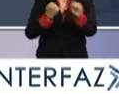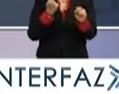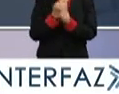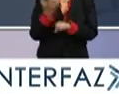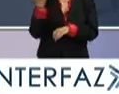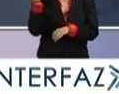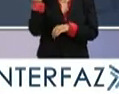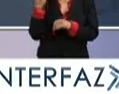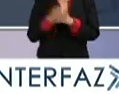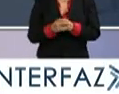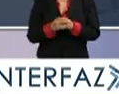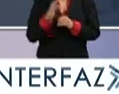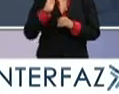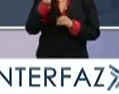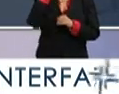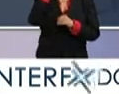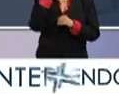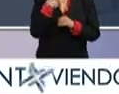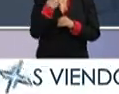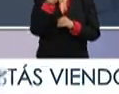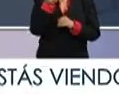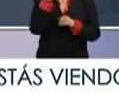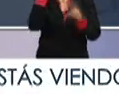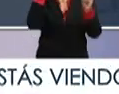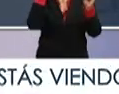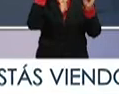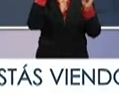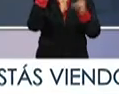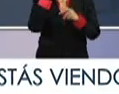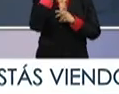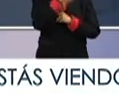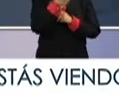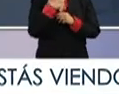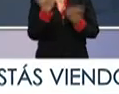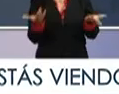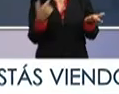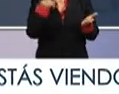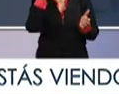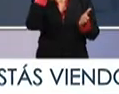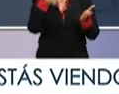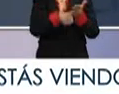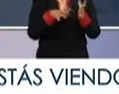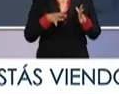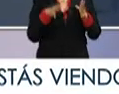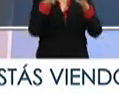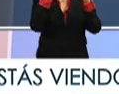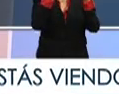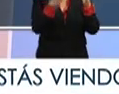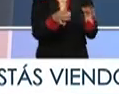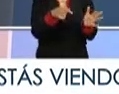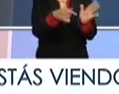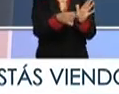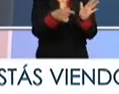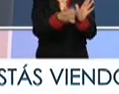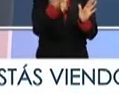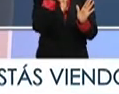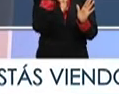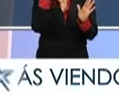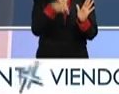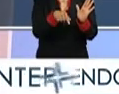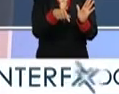años, recuerdo que nos hablaban de la carta del fundador de la